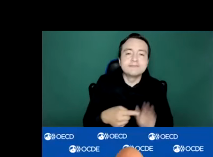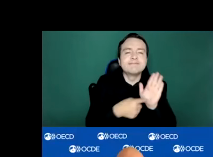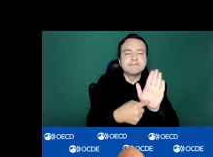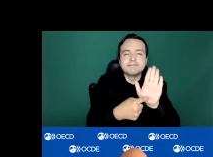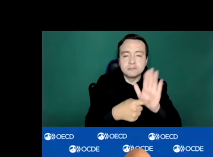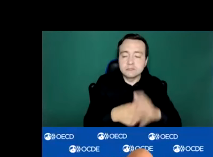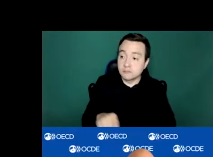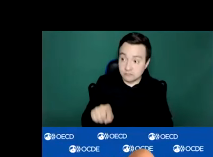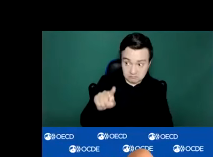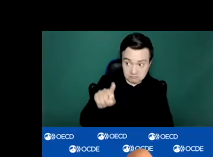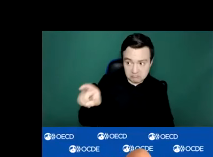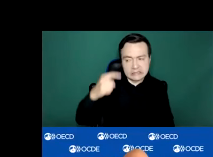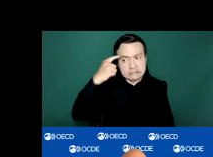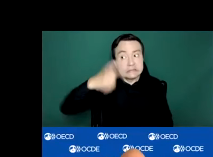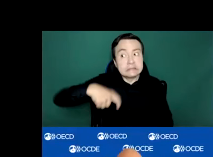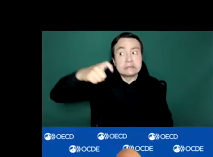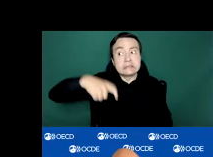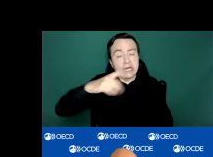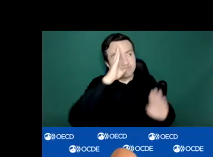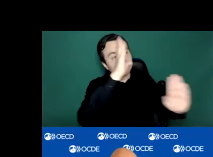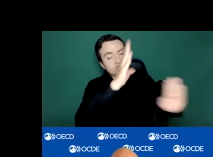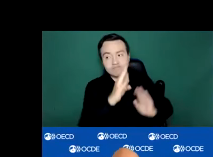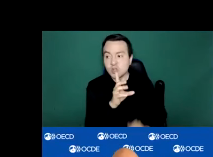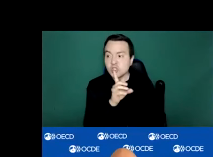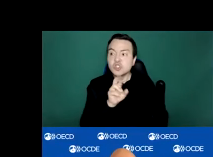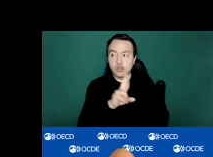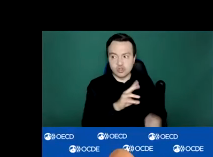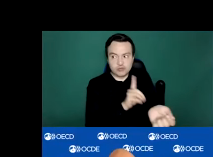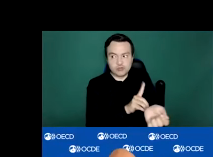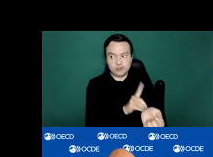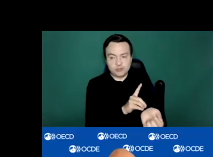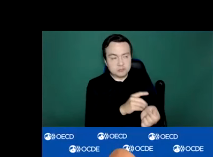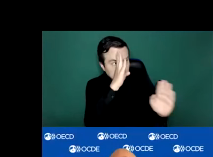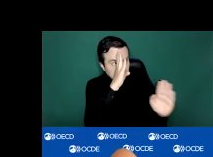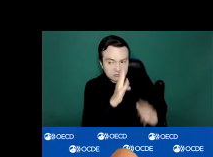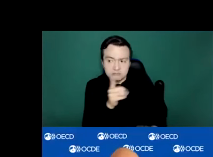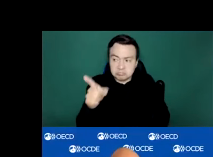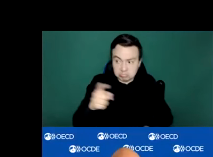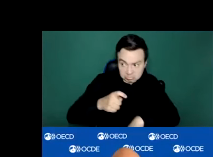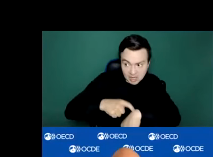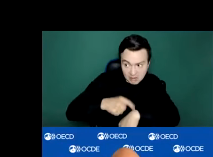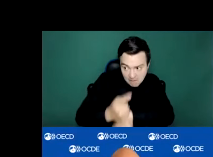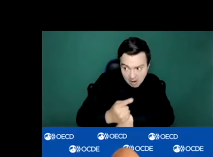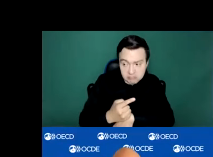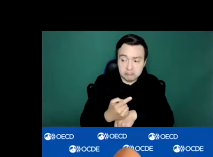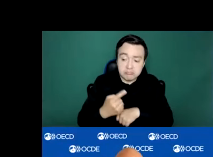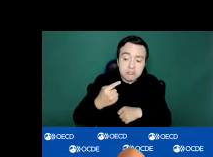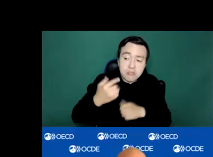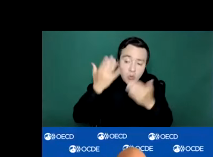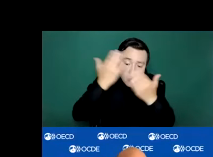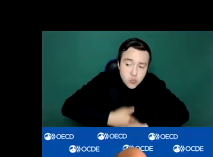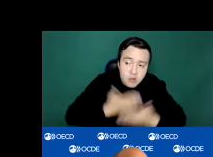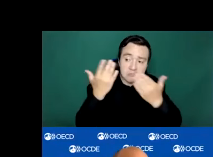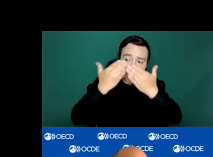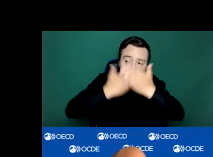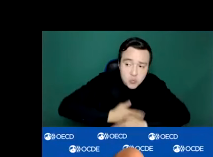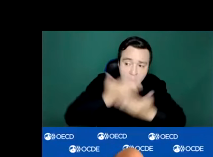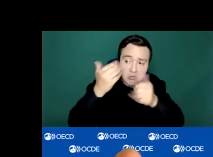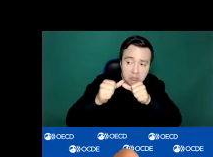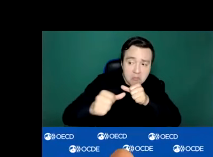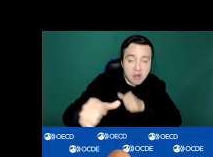próximos 2 días y una cantidad sustancial de personas indicaron que podían conseguir una